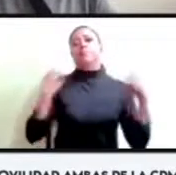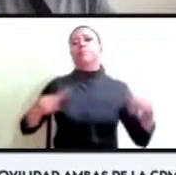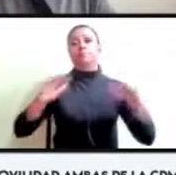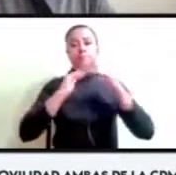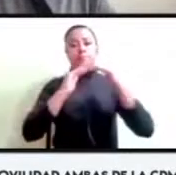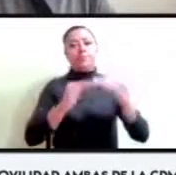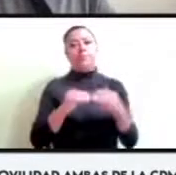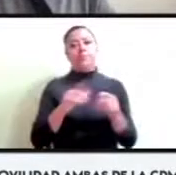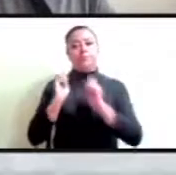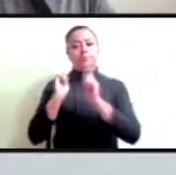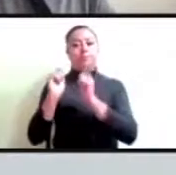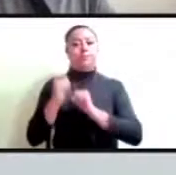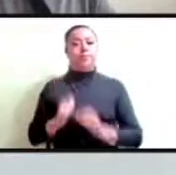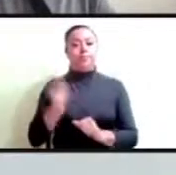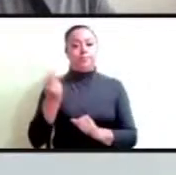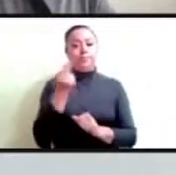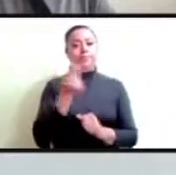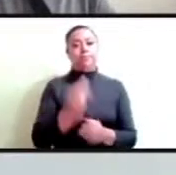correspondientes.